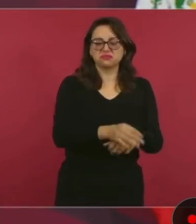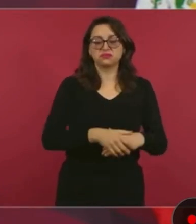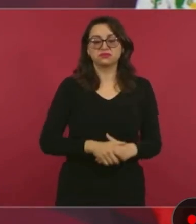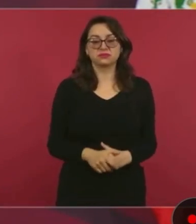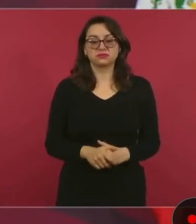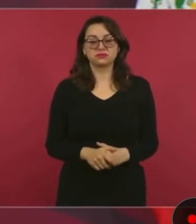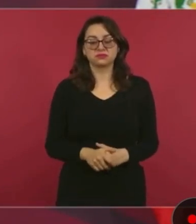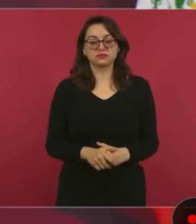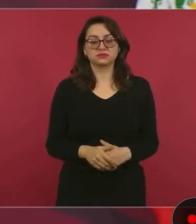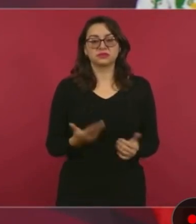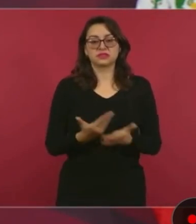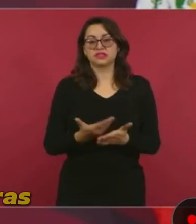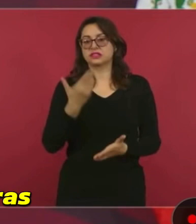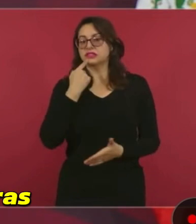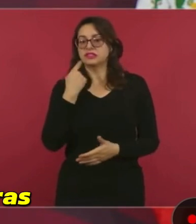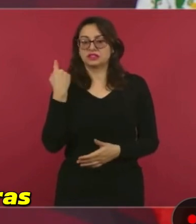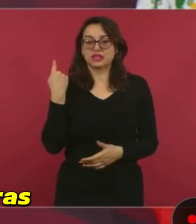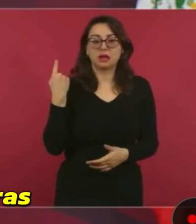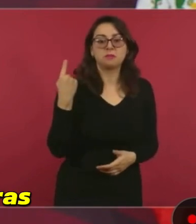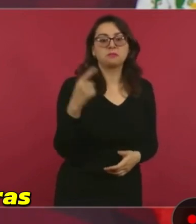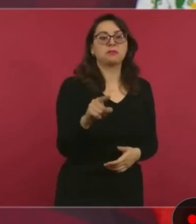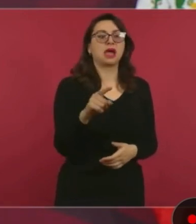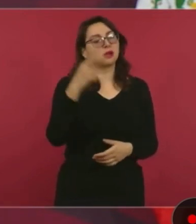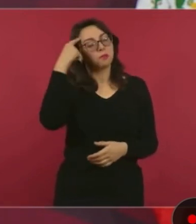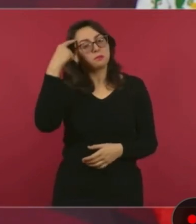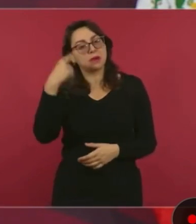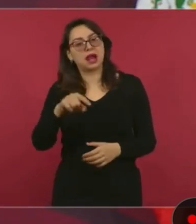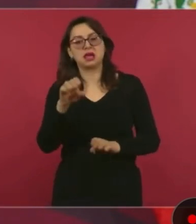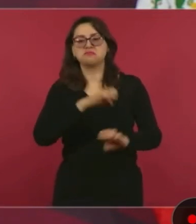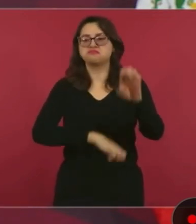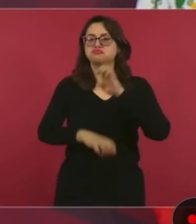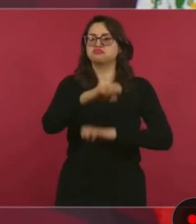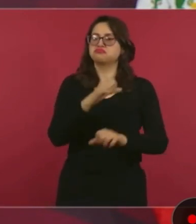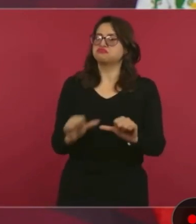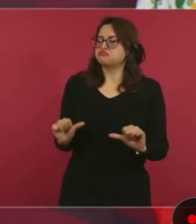Les dan amparos a las empresas extranjeras.